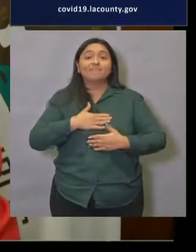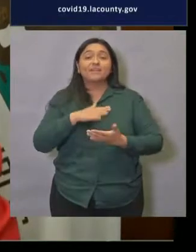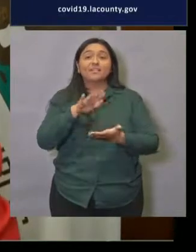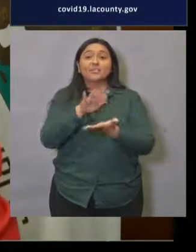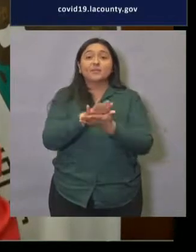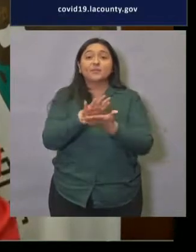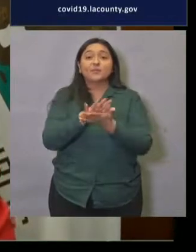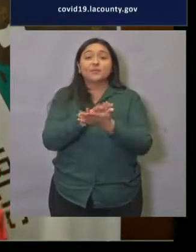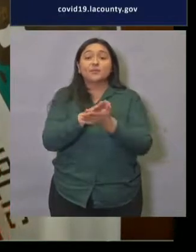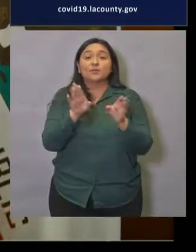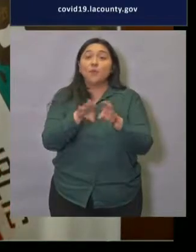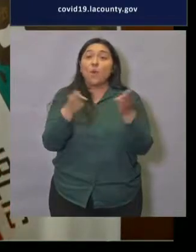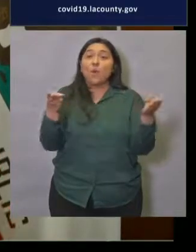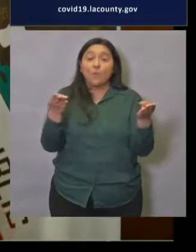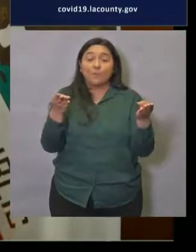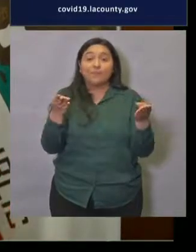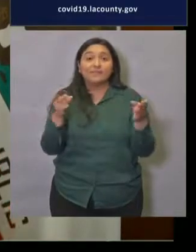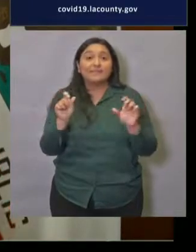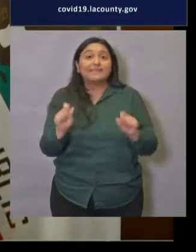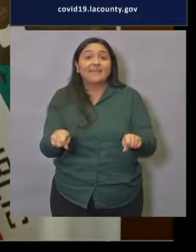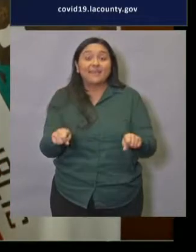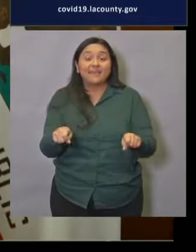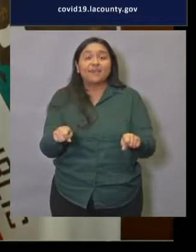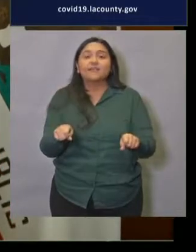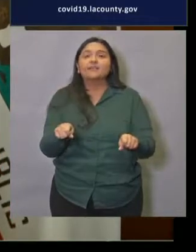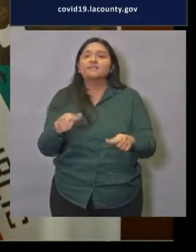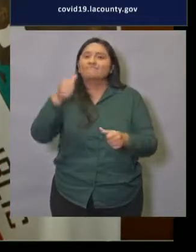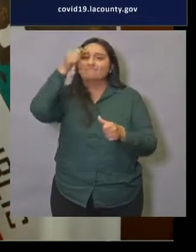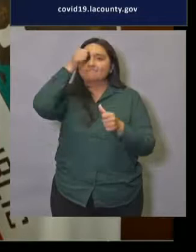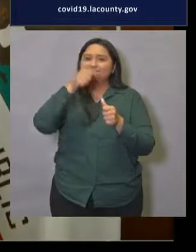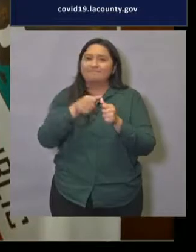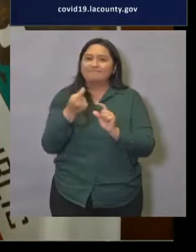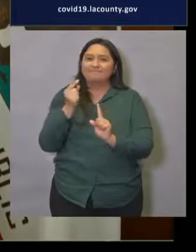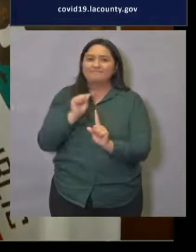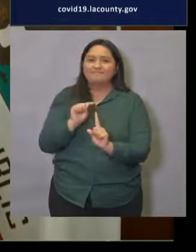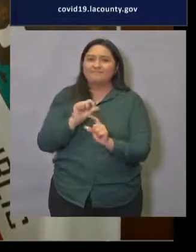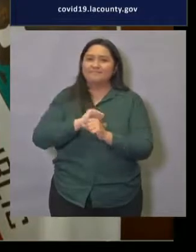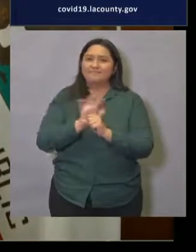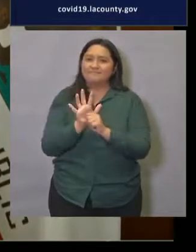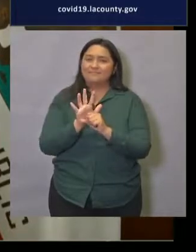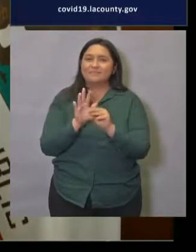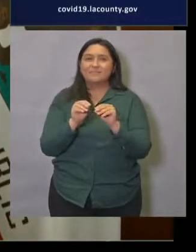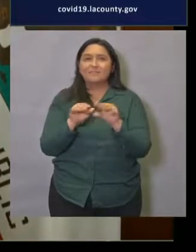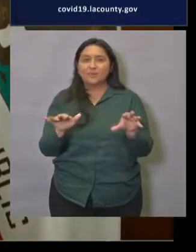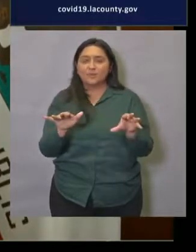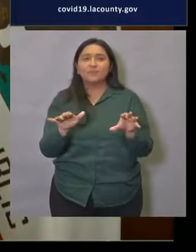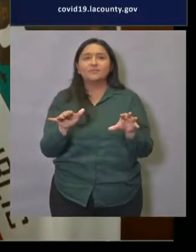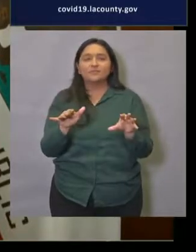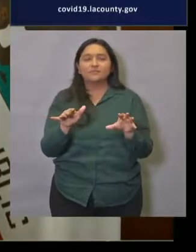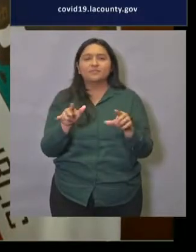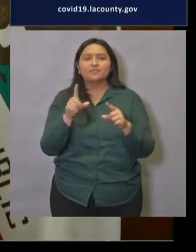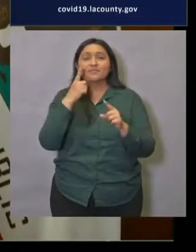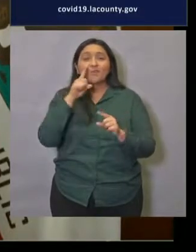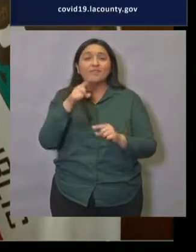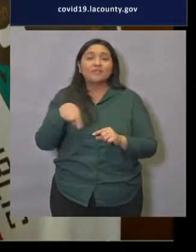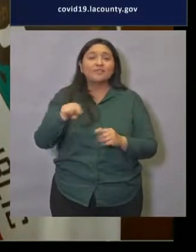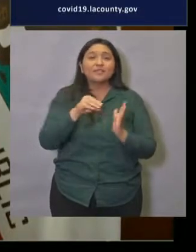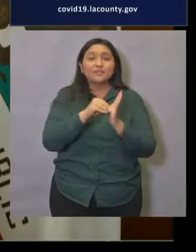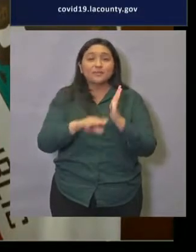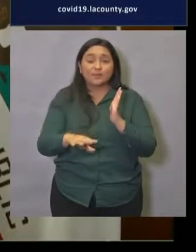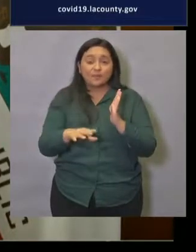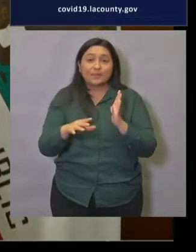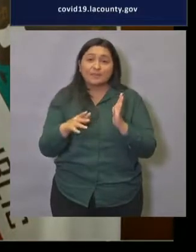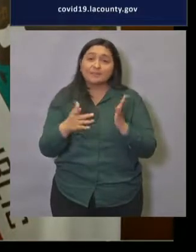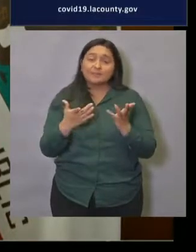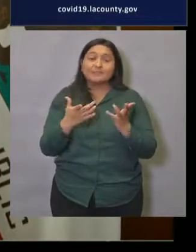opción de reabrir, hay que recordar el impacto de la pandemia para nuestros estudiantes más necesitados. No